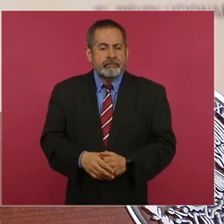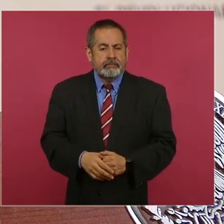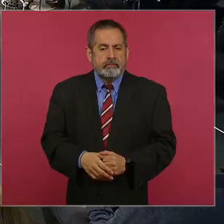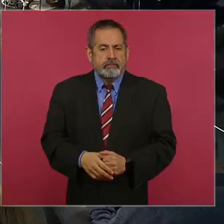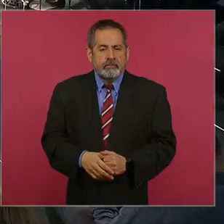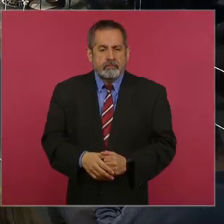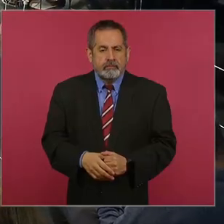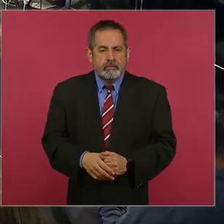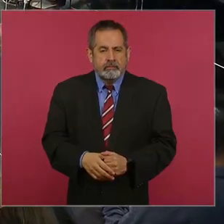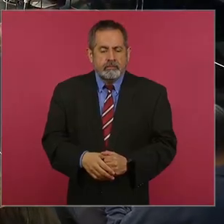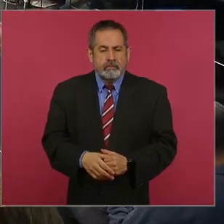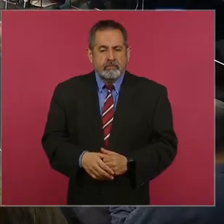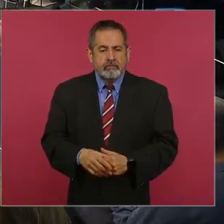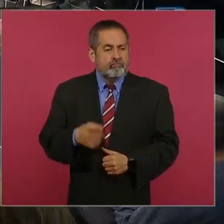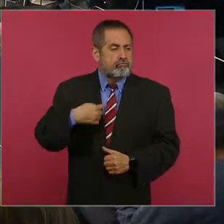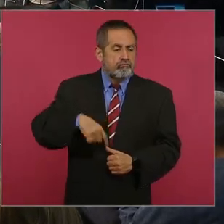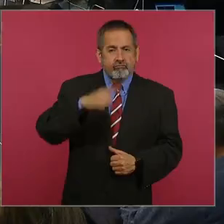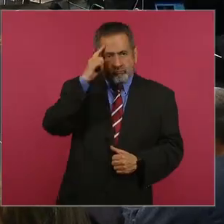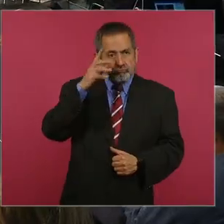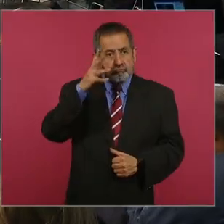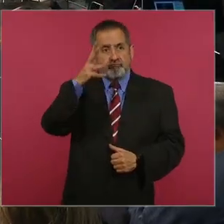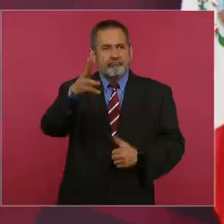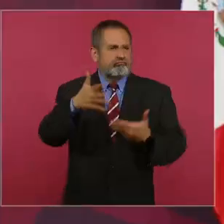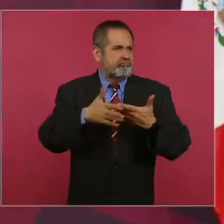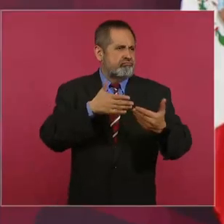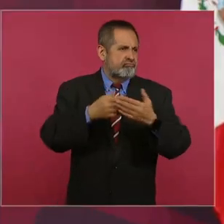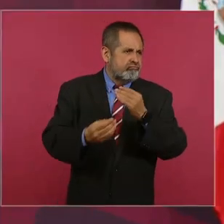a ir hacia la civilización